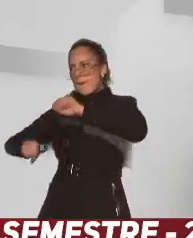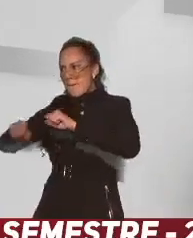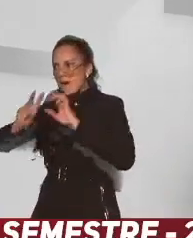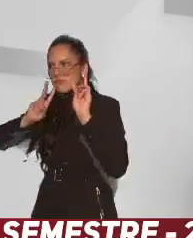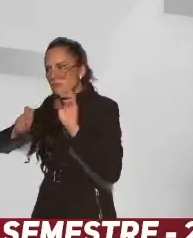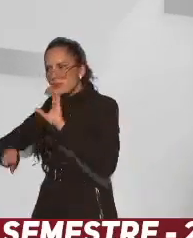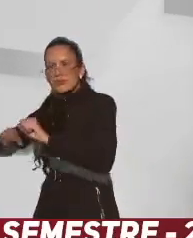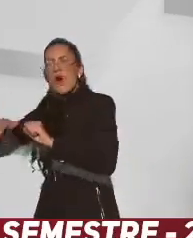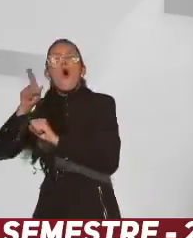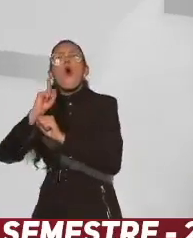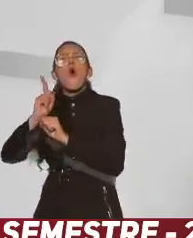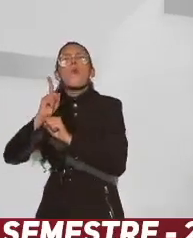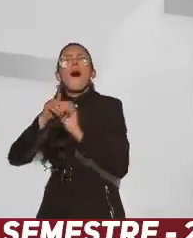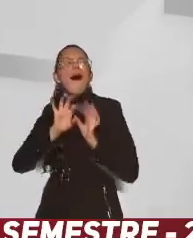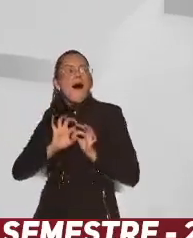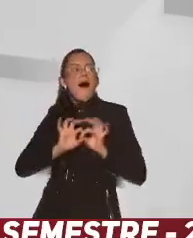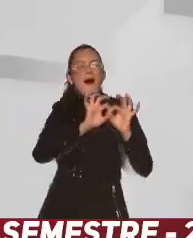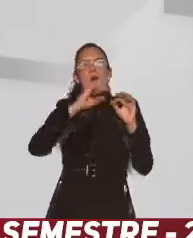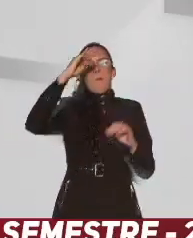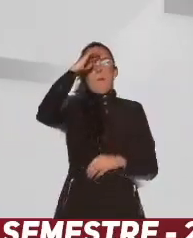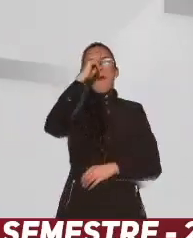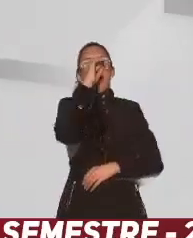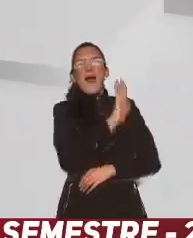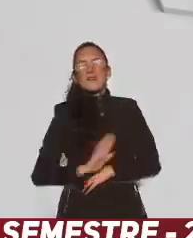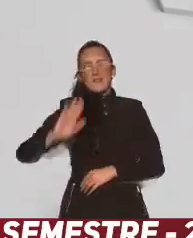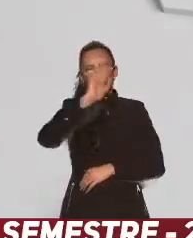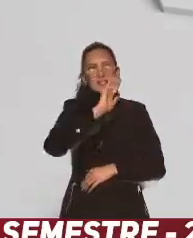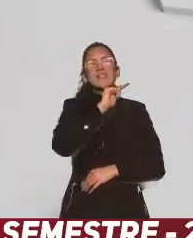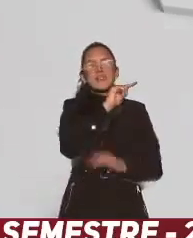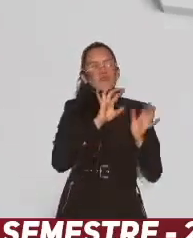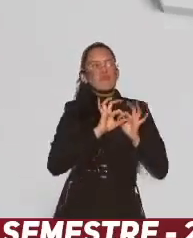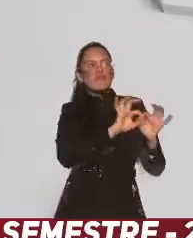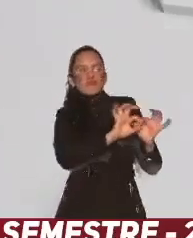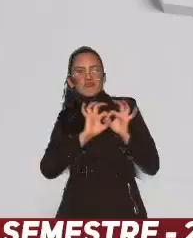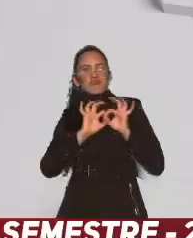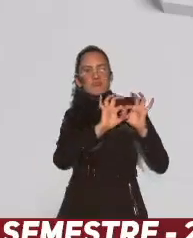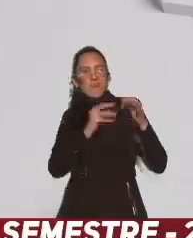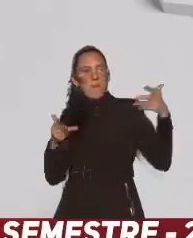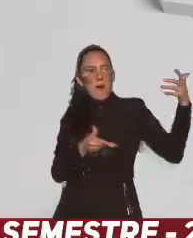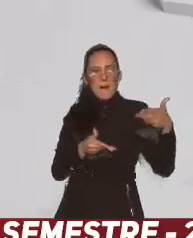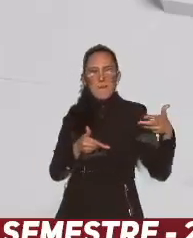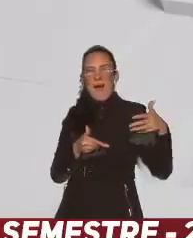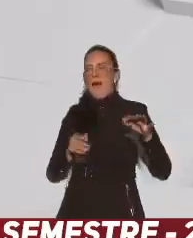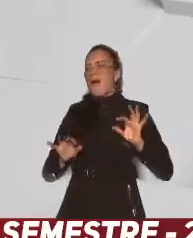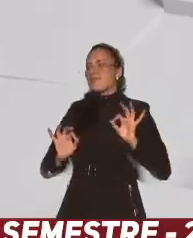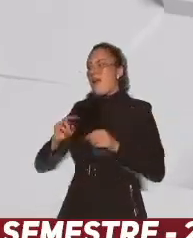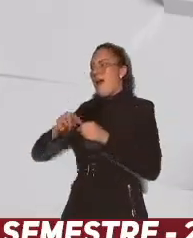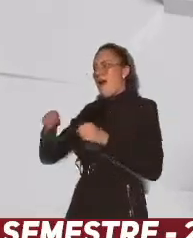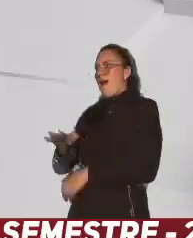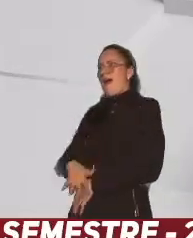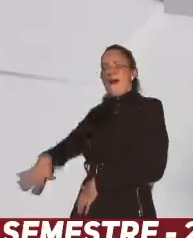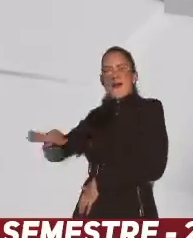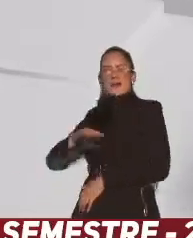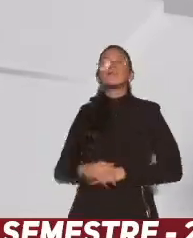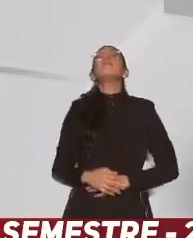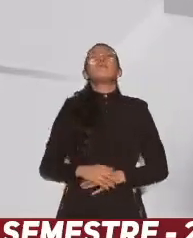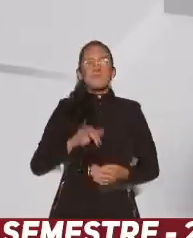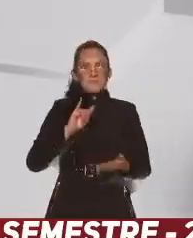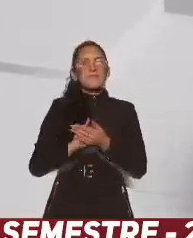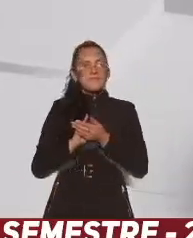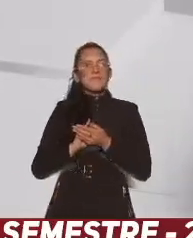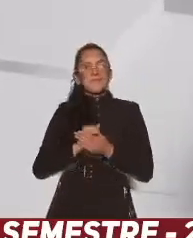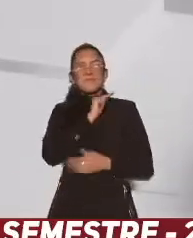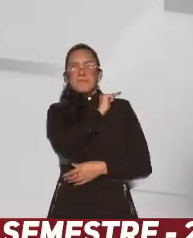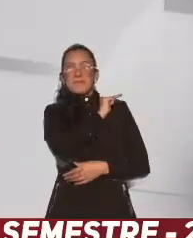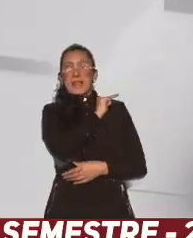con la Policía Nacional, coadyuvando a la seguridad ciudadana. Estos resultados expuestos se derivan de las